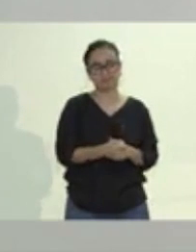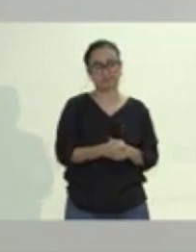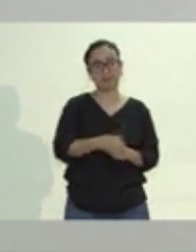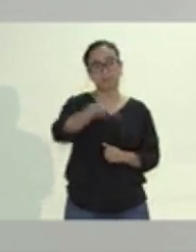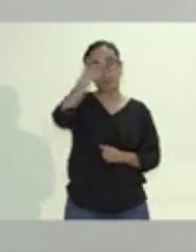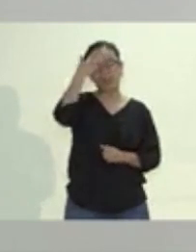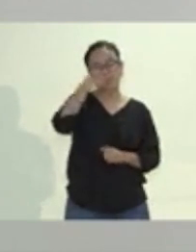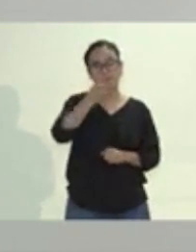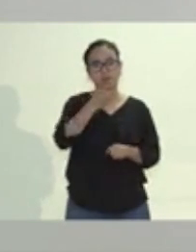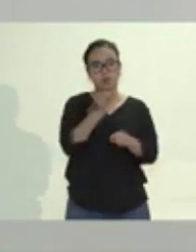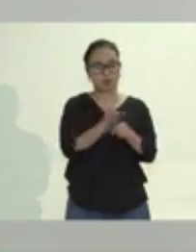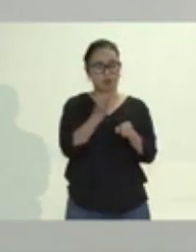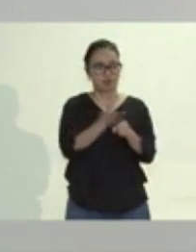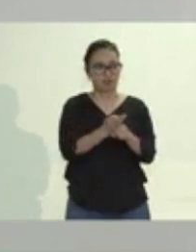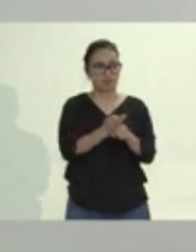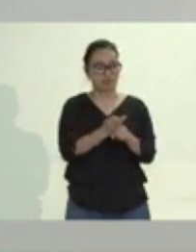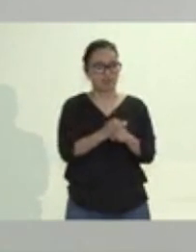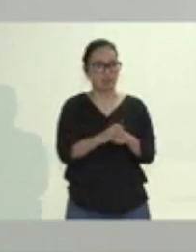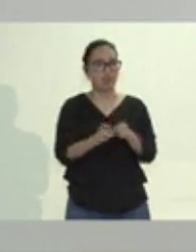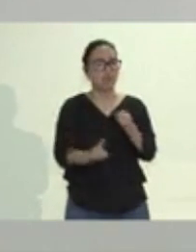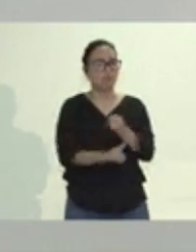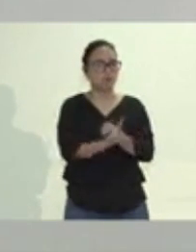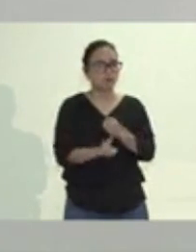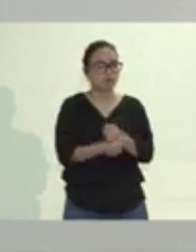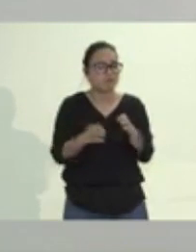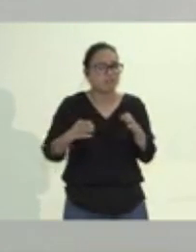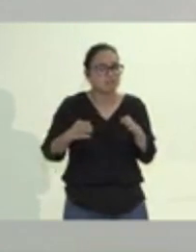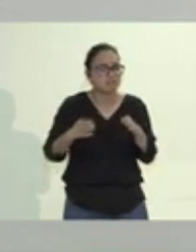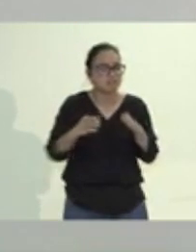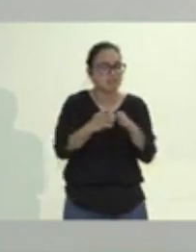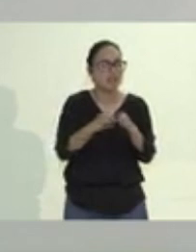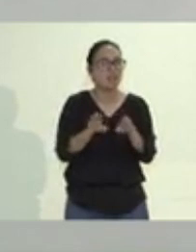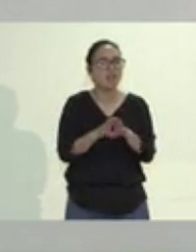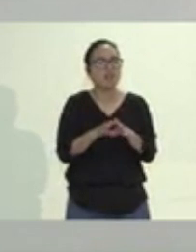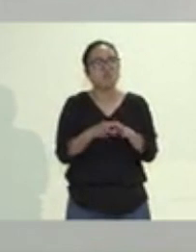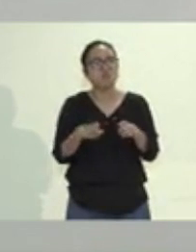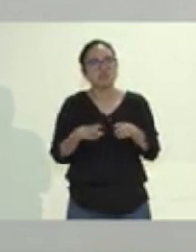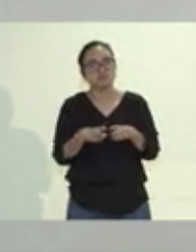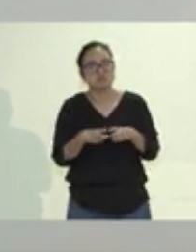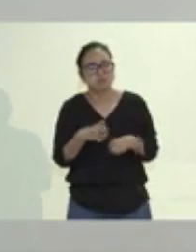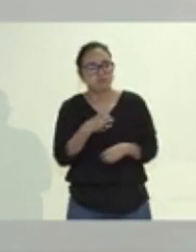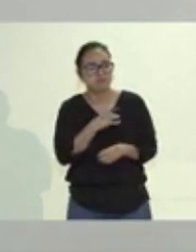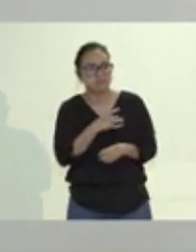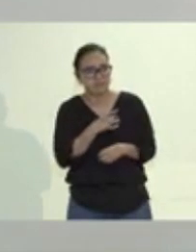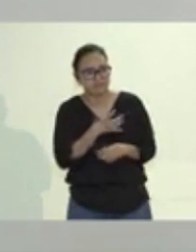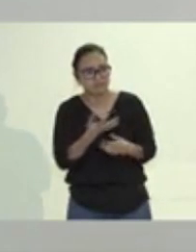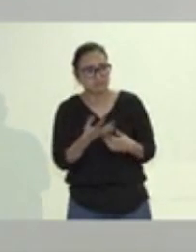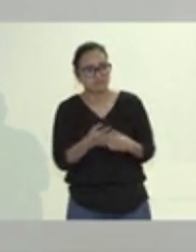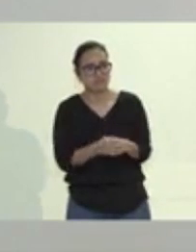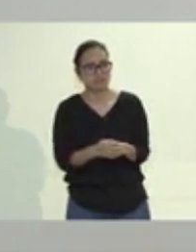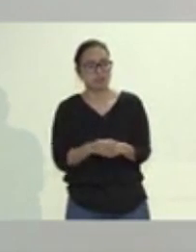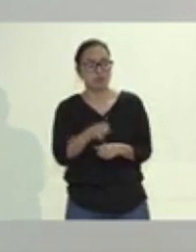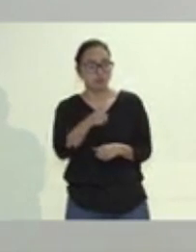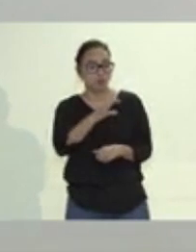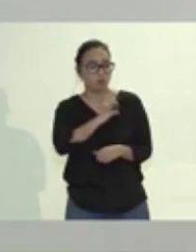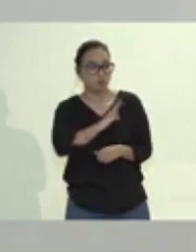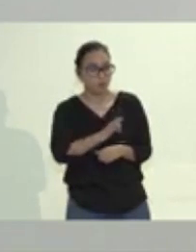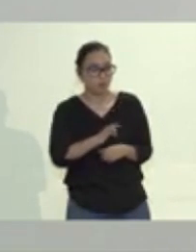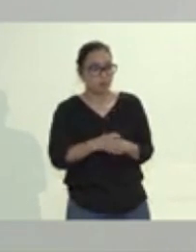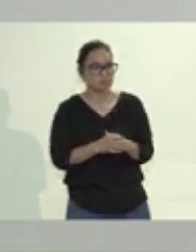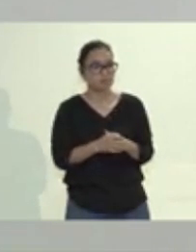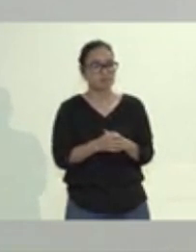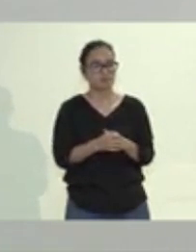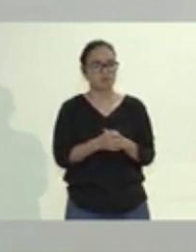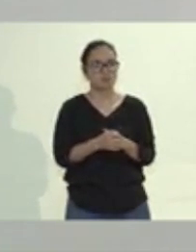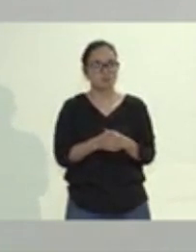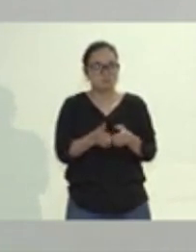condiciones de la entidad la misma fue emitida por el consejo de salubridad general en la que se establece que se priorizará a los pacientes jóvenes